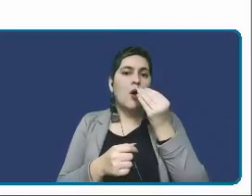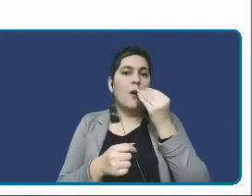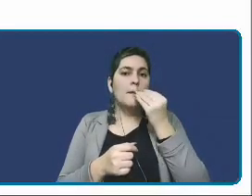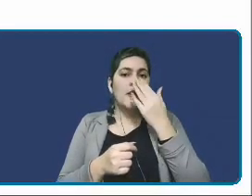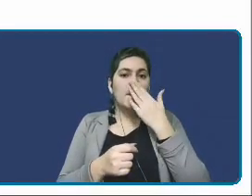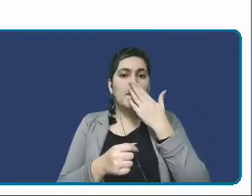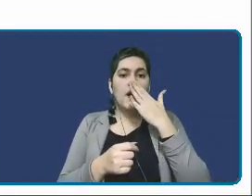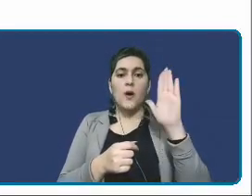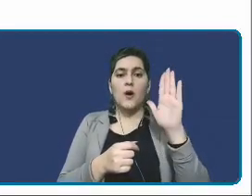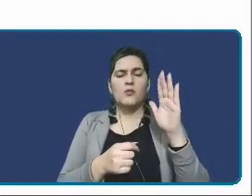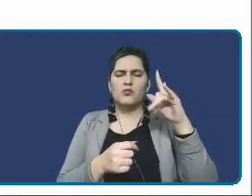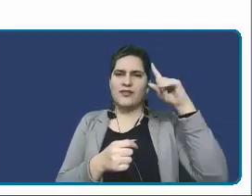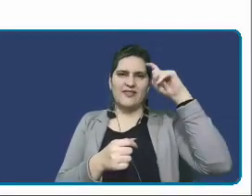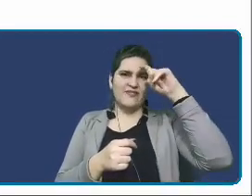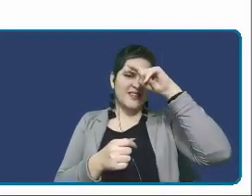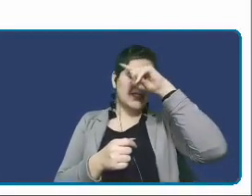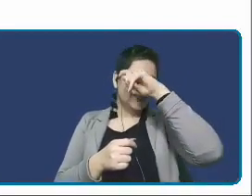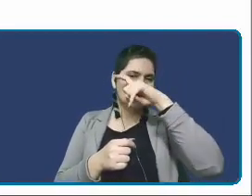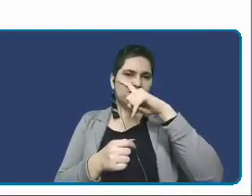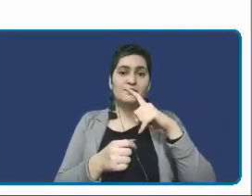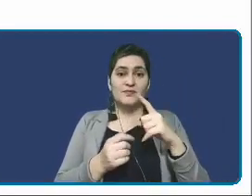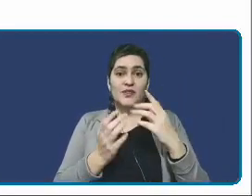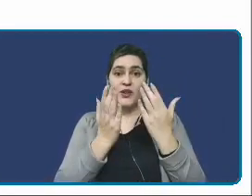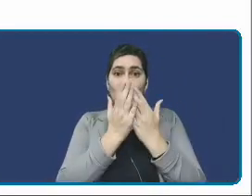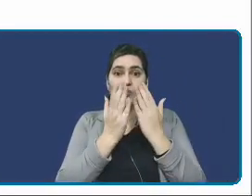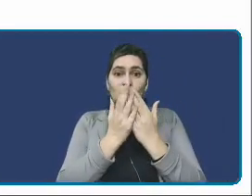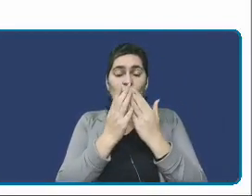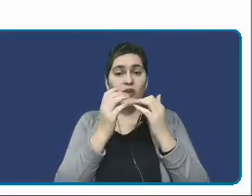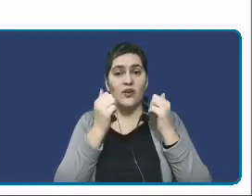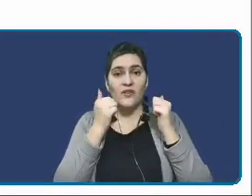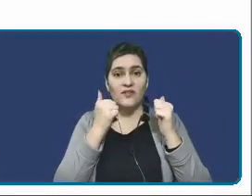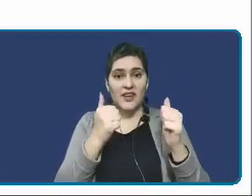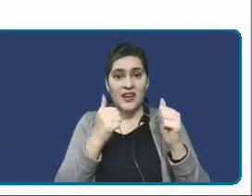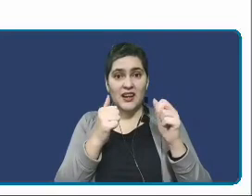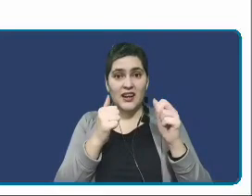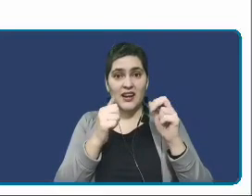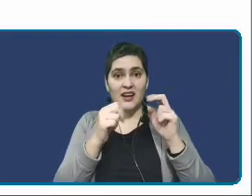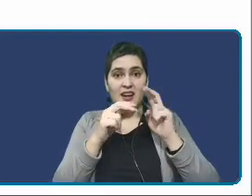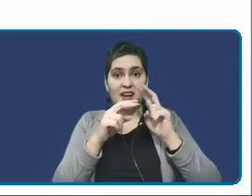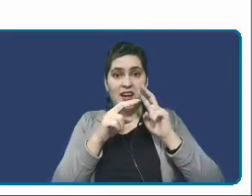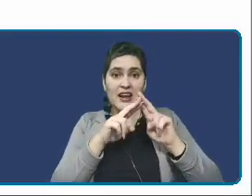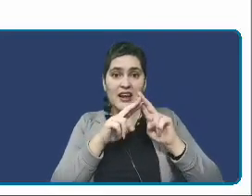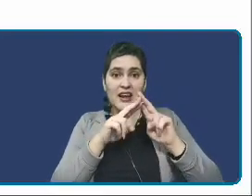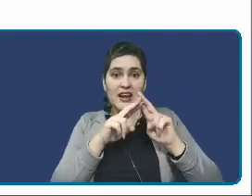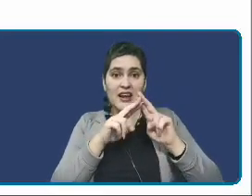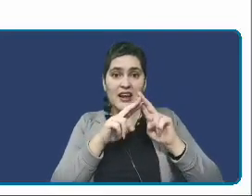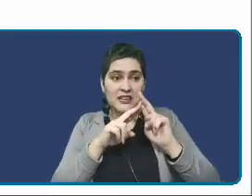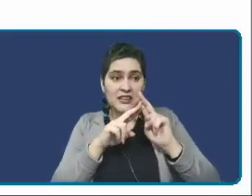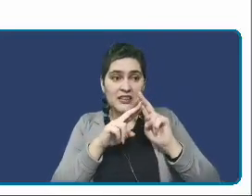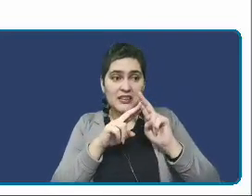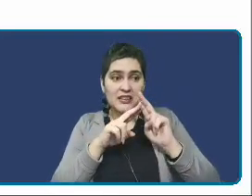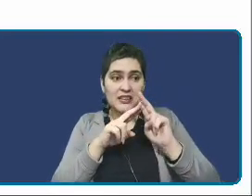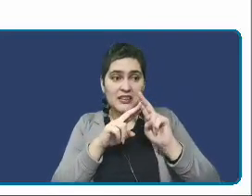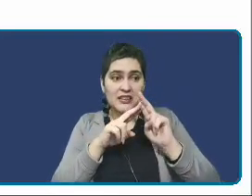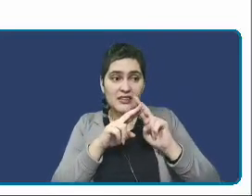difícil. Y los estudios bien hechos nos dicen que los cambios alimentarios son algunos, escasos, muy pocos,